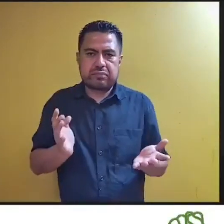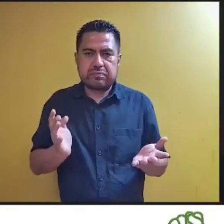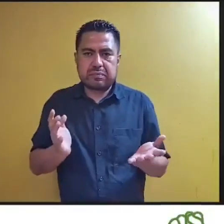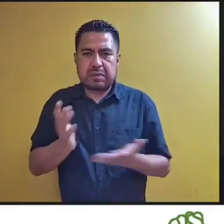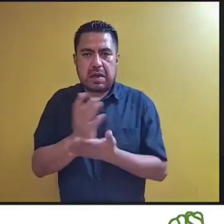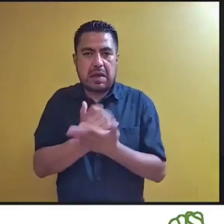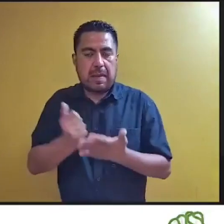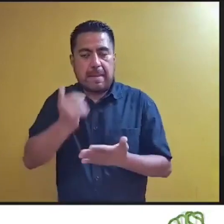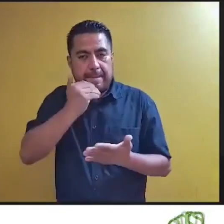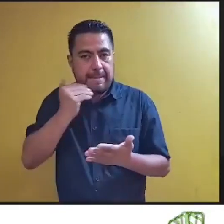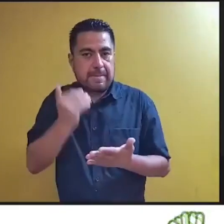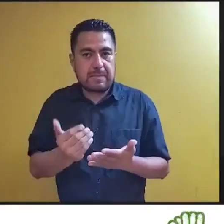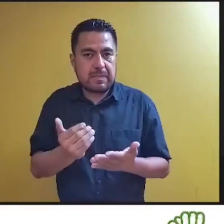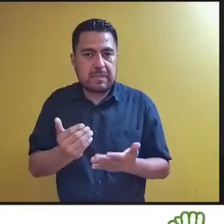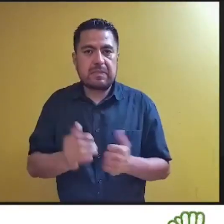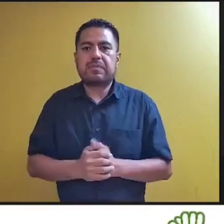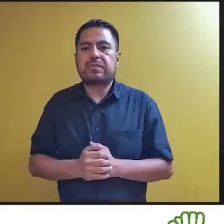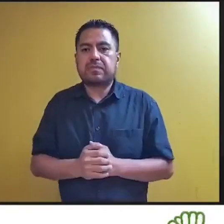garantista,